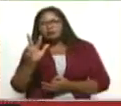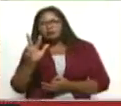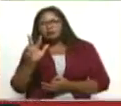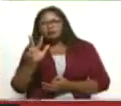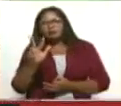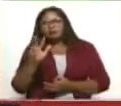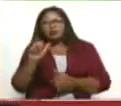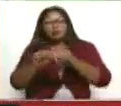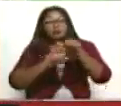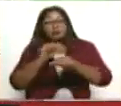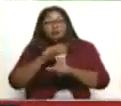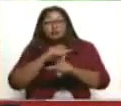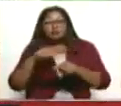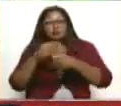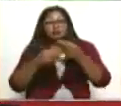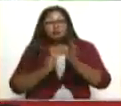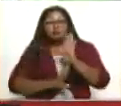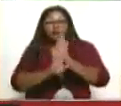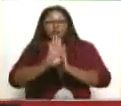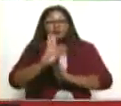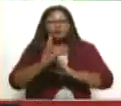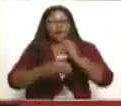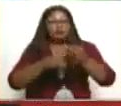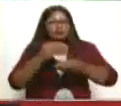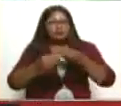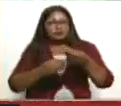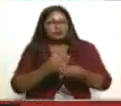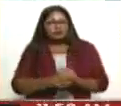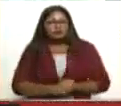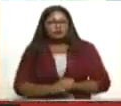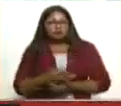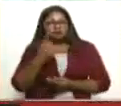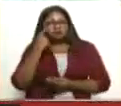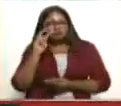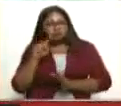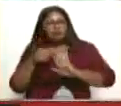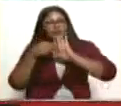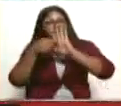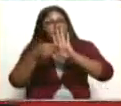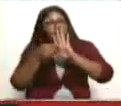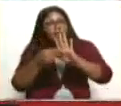bien comprometidos, creo que los avances están a la vista.